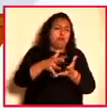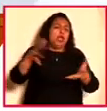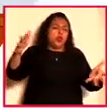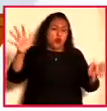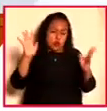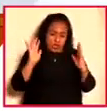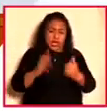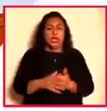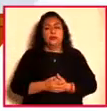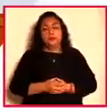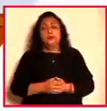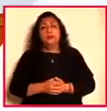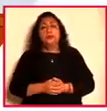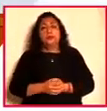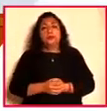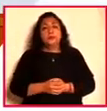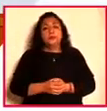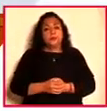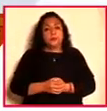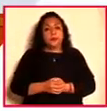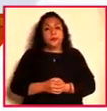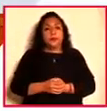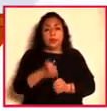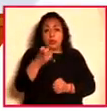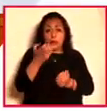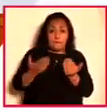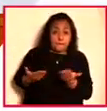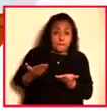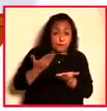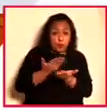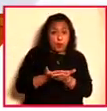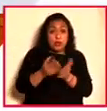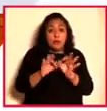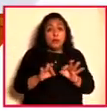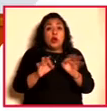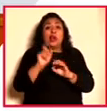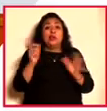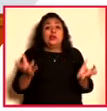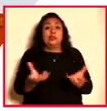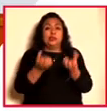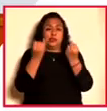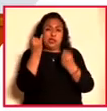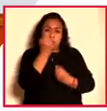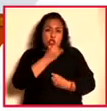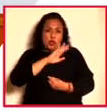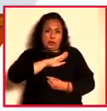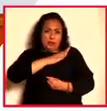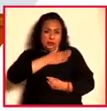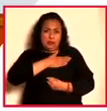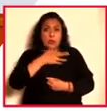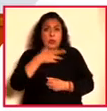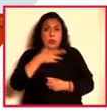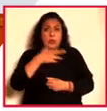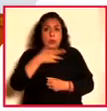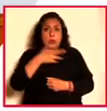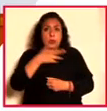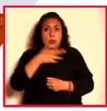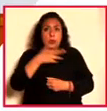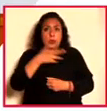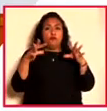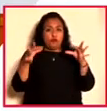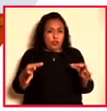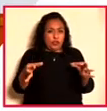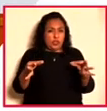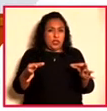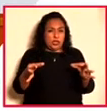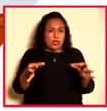mundo. Esta iniciativa, cuya prioridad es el rescate del idioma español, es organizado por la Fundación Universidad de Guadalajara